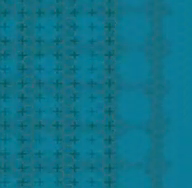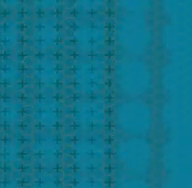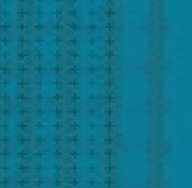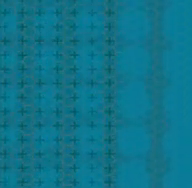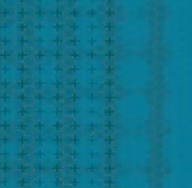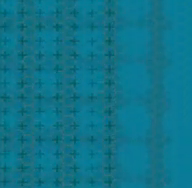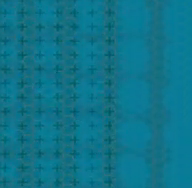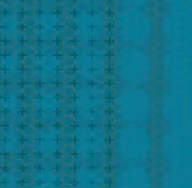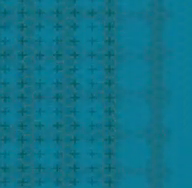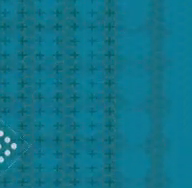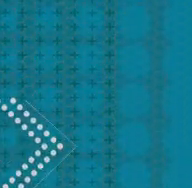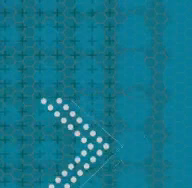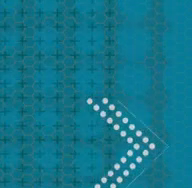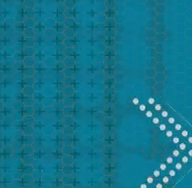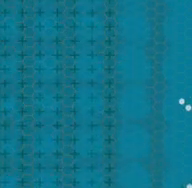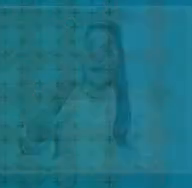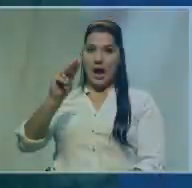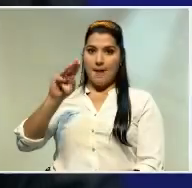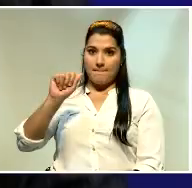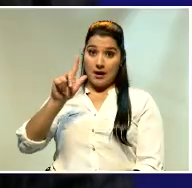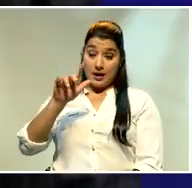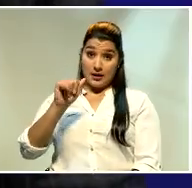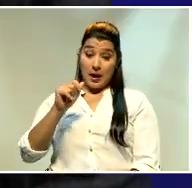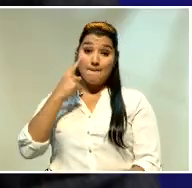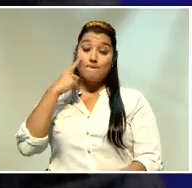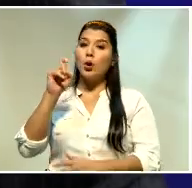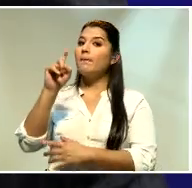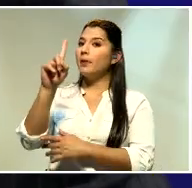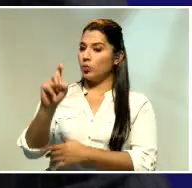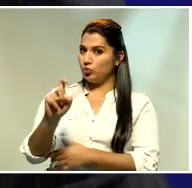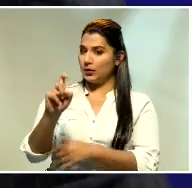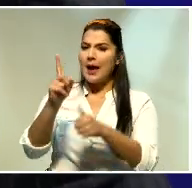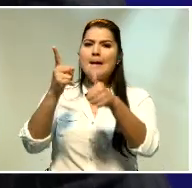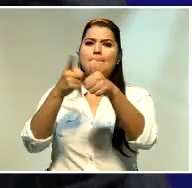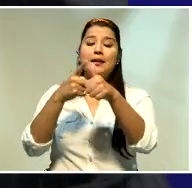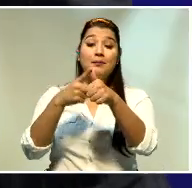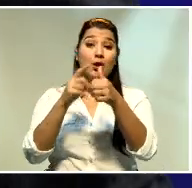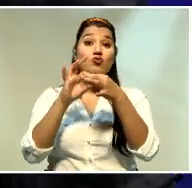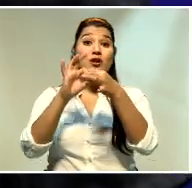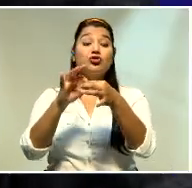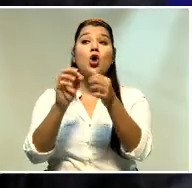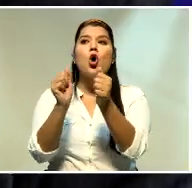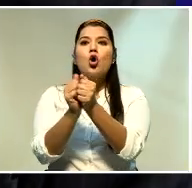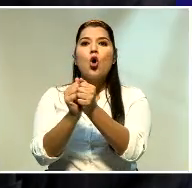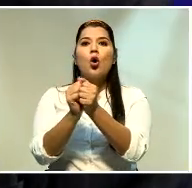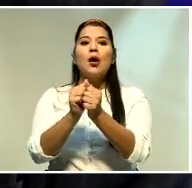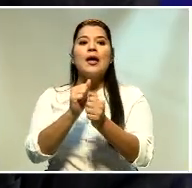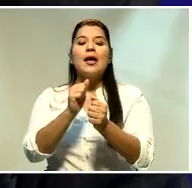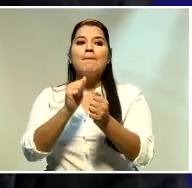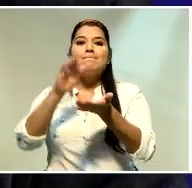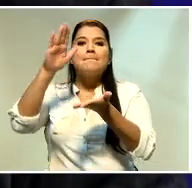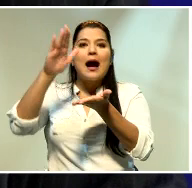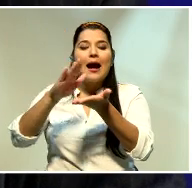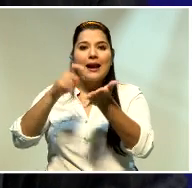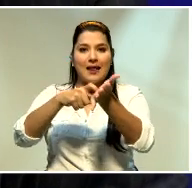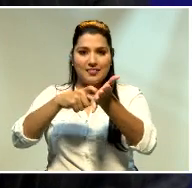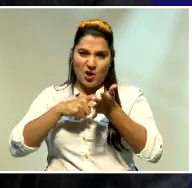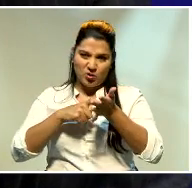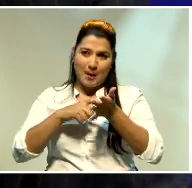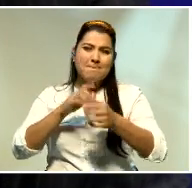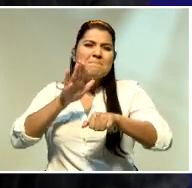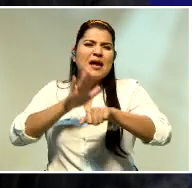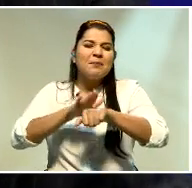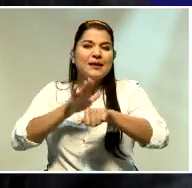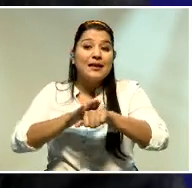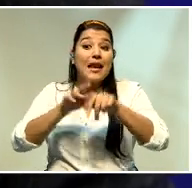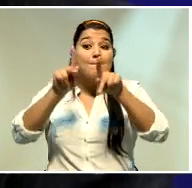Muchas gracias a Amalia por la pregunta. Lo primero es en materia de condonar deudas millonarias. Lo que se hizo en la parte